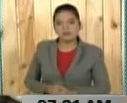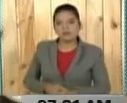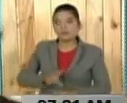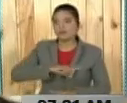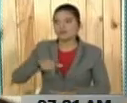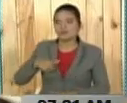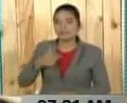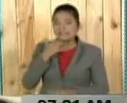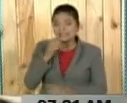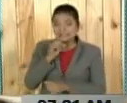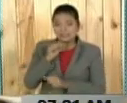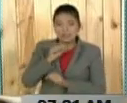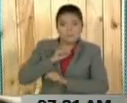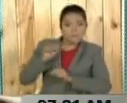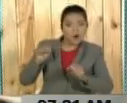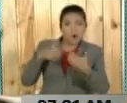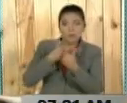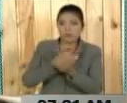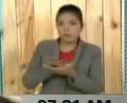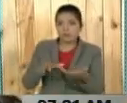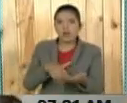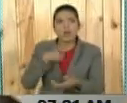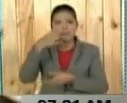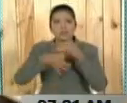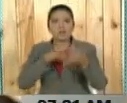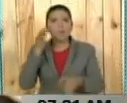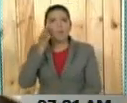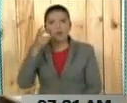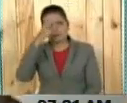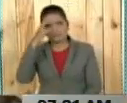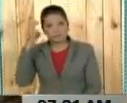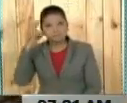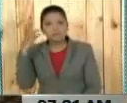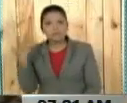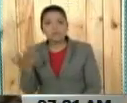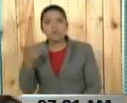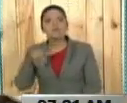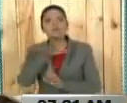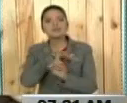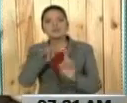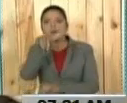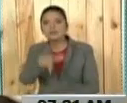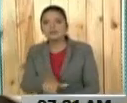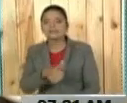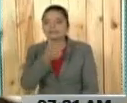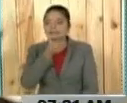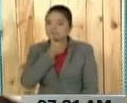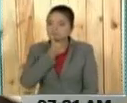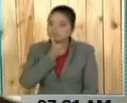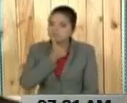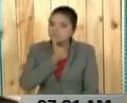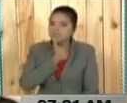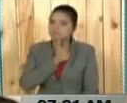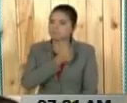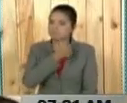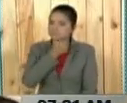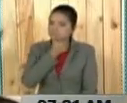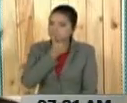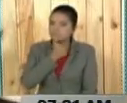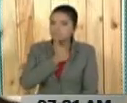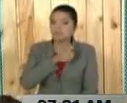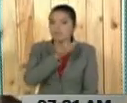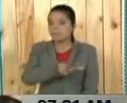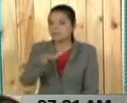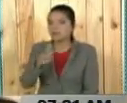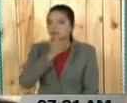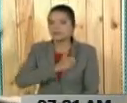de un estallido, como dijo la canciller, de un estallido, de una situación inaguantable, donde hay